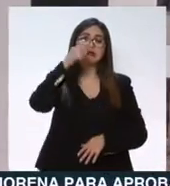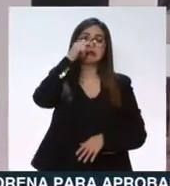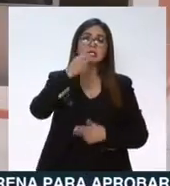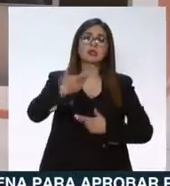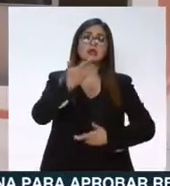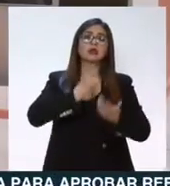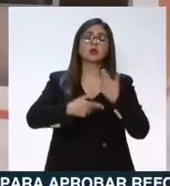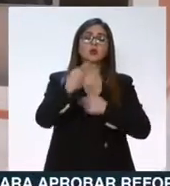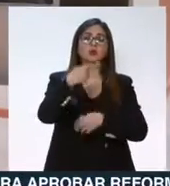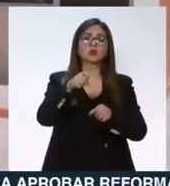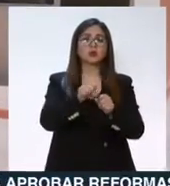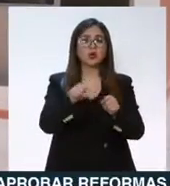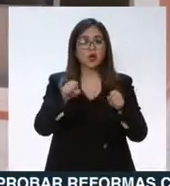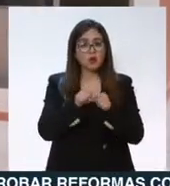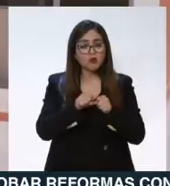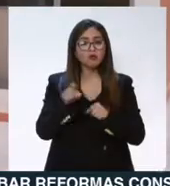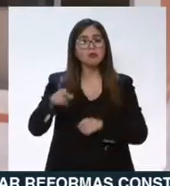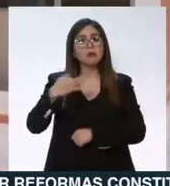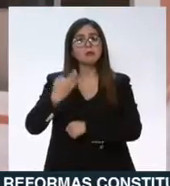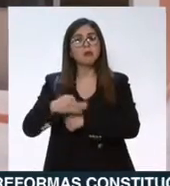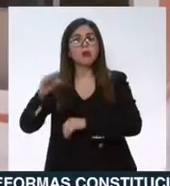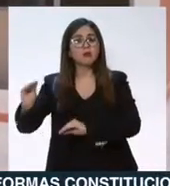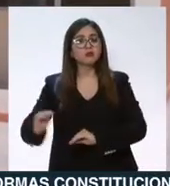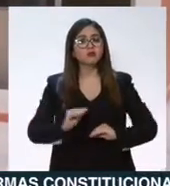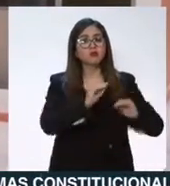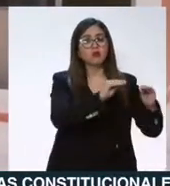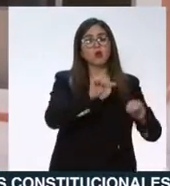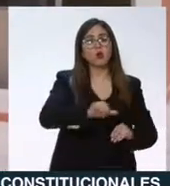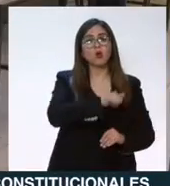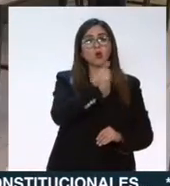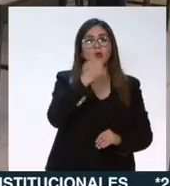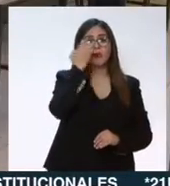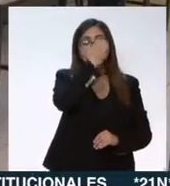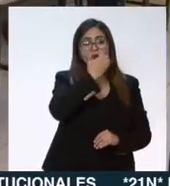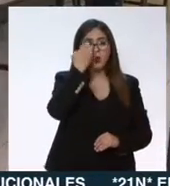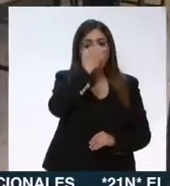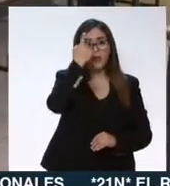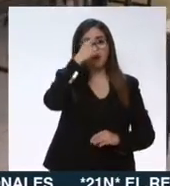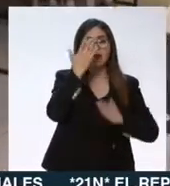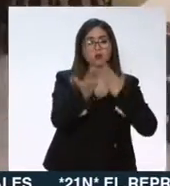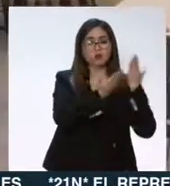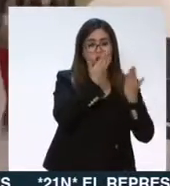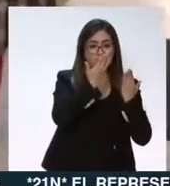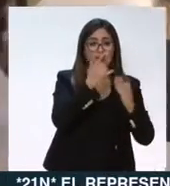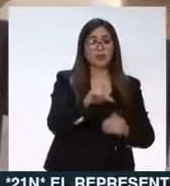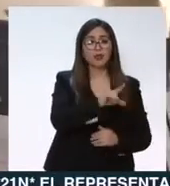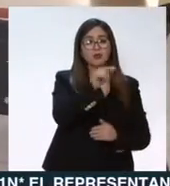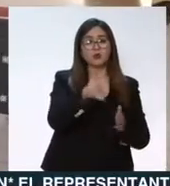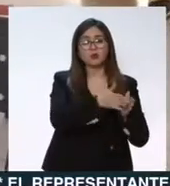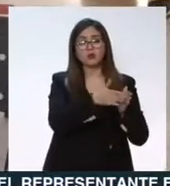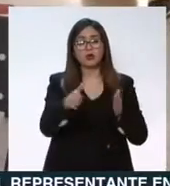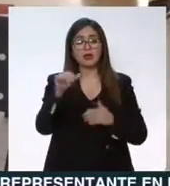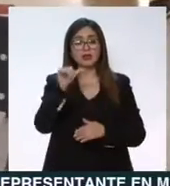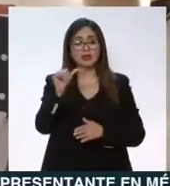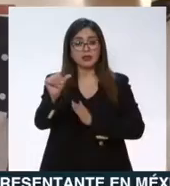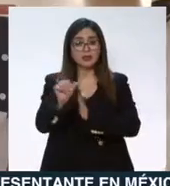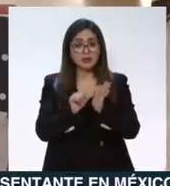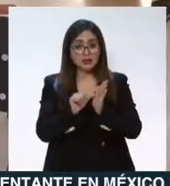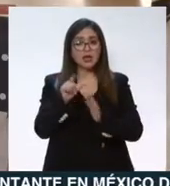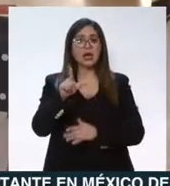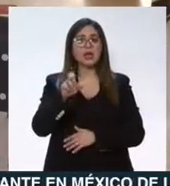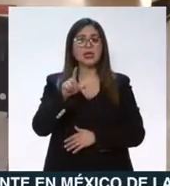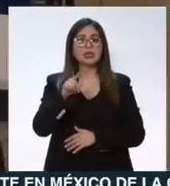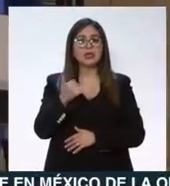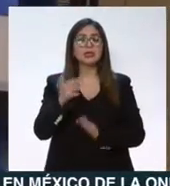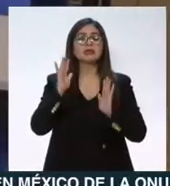su aula. Tuvo que buscar opciones para no perder el ciclo escolar. A más de 16 meses, hoy Leslie regresó